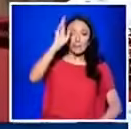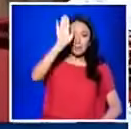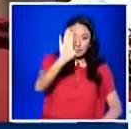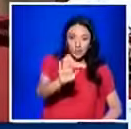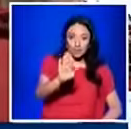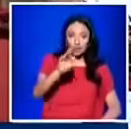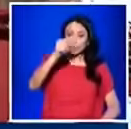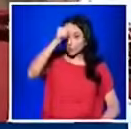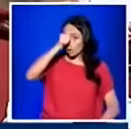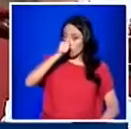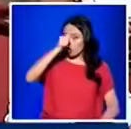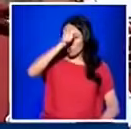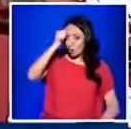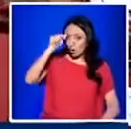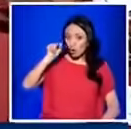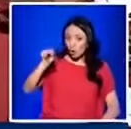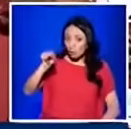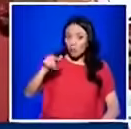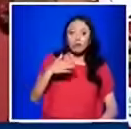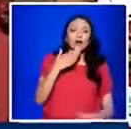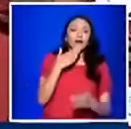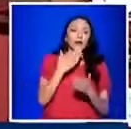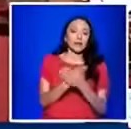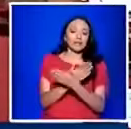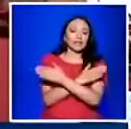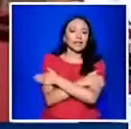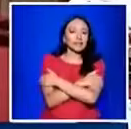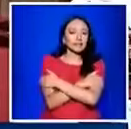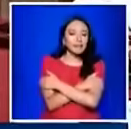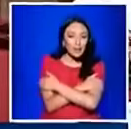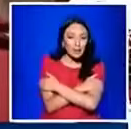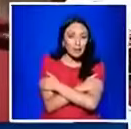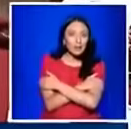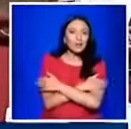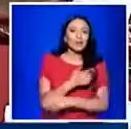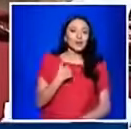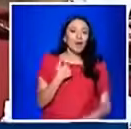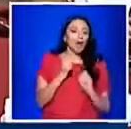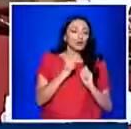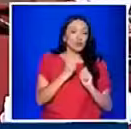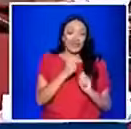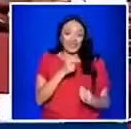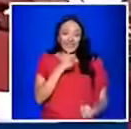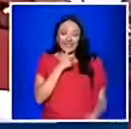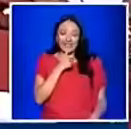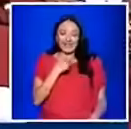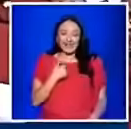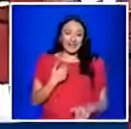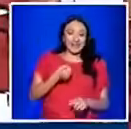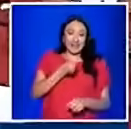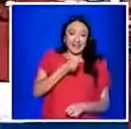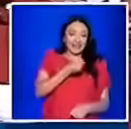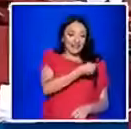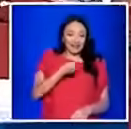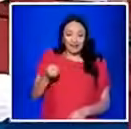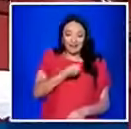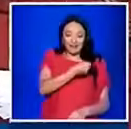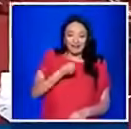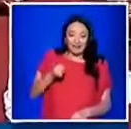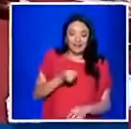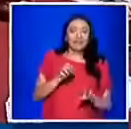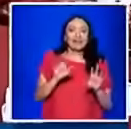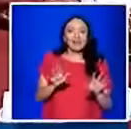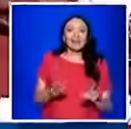en este domingo. Gracias a todos por el saludo. Muchísimas gracias. No salgo todavía, de hecho, que le cuento. Por eso me quedo con el micrófono aquí. Y para todos